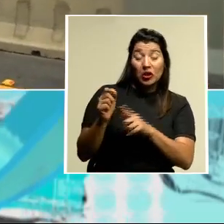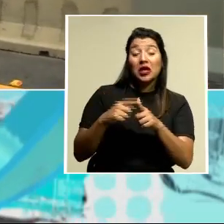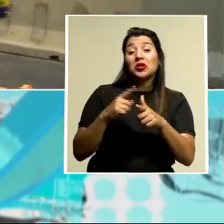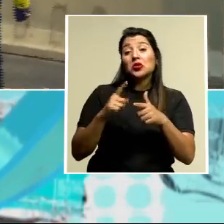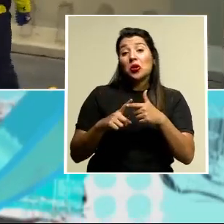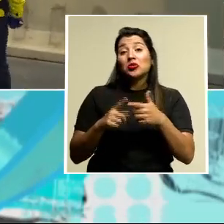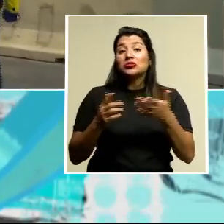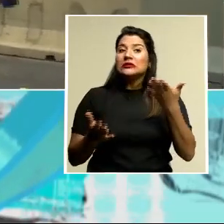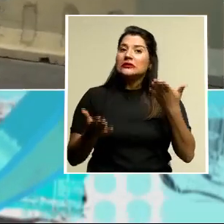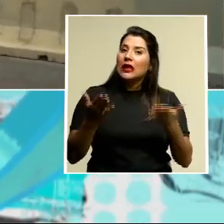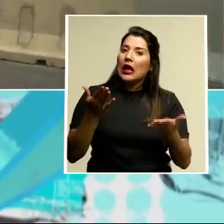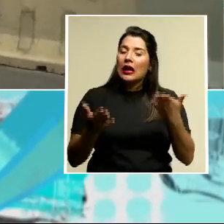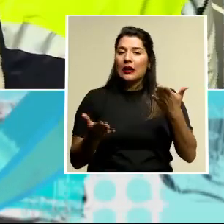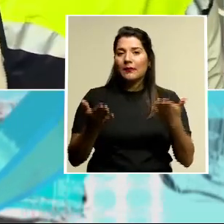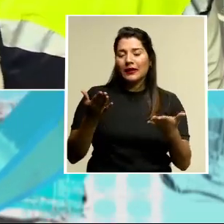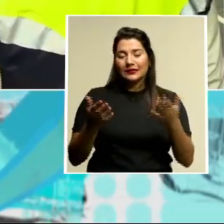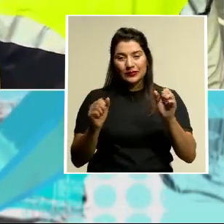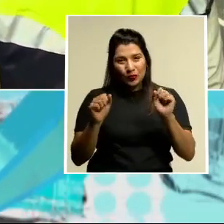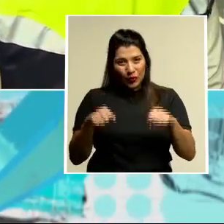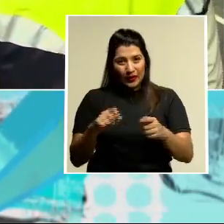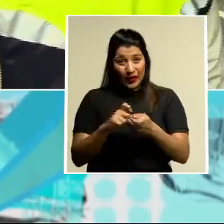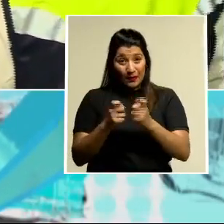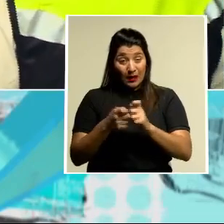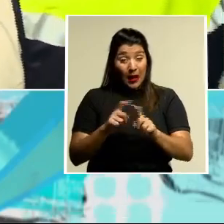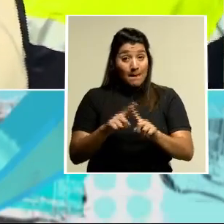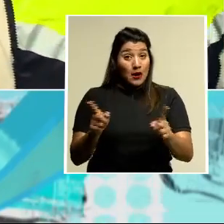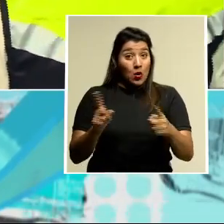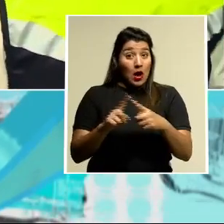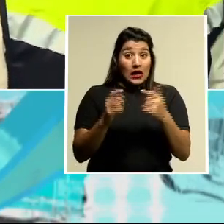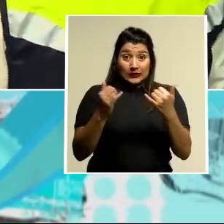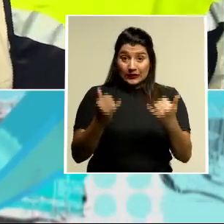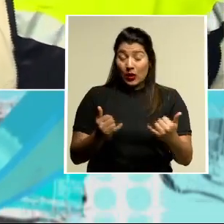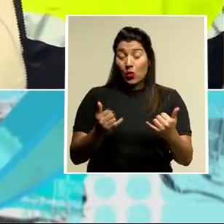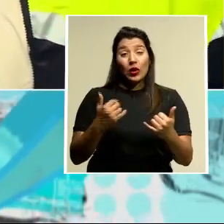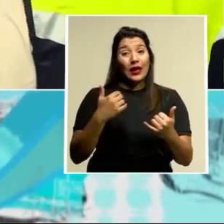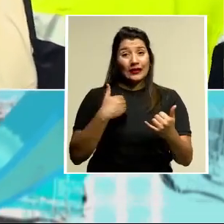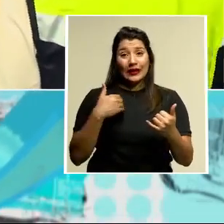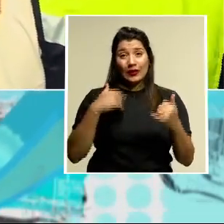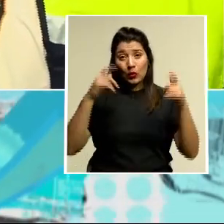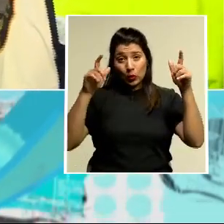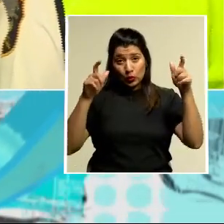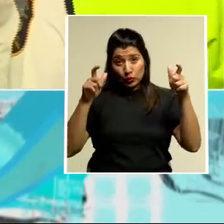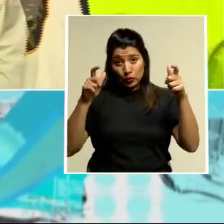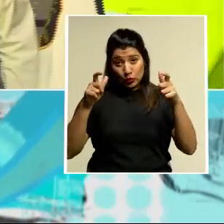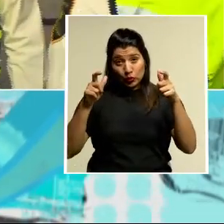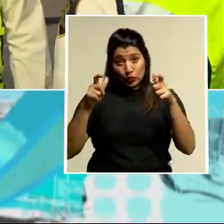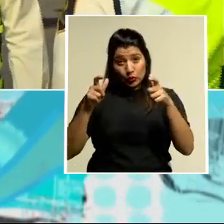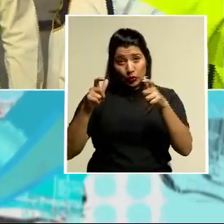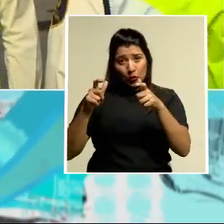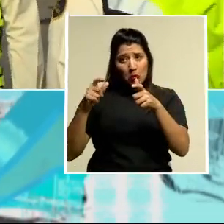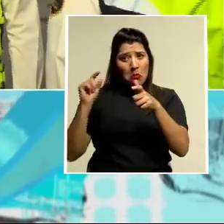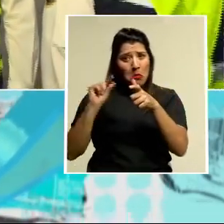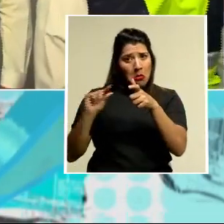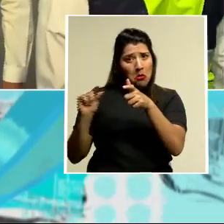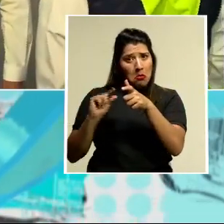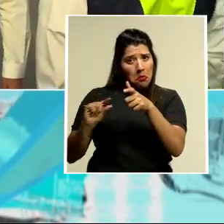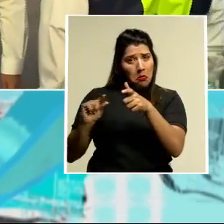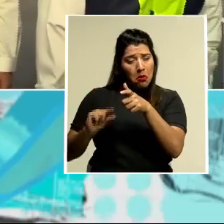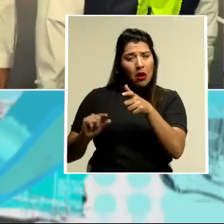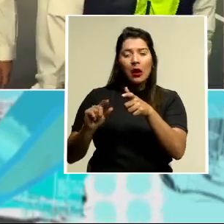nos van a traer una ola, una línea de disminución un poco marcada, importante?